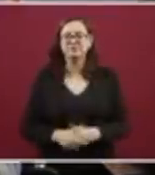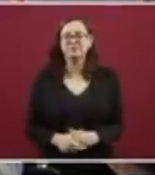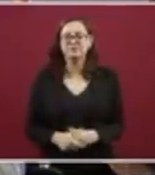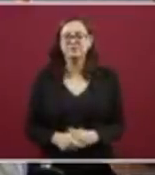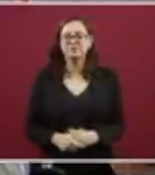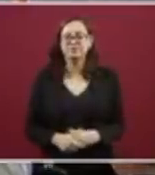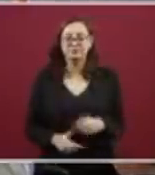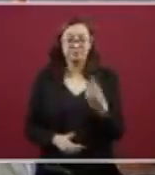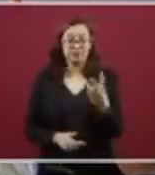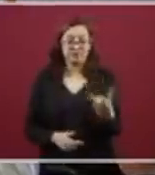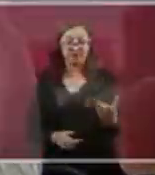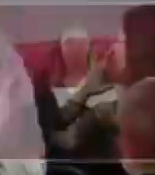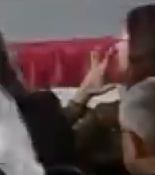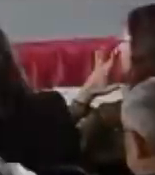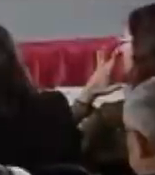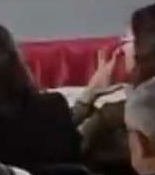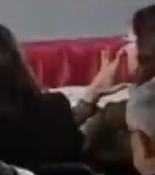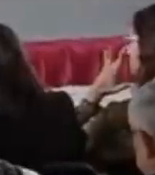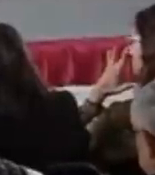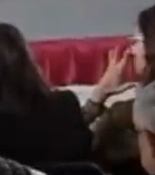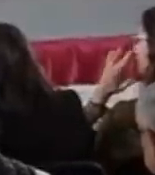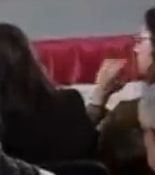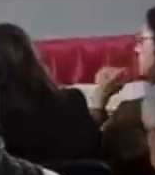Las tres compañeras.